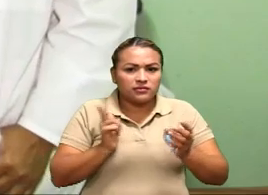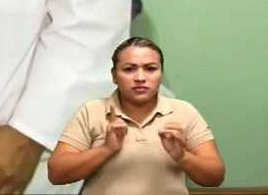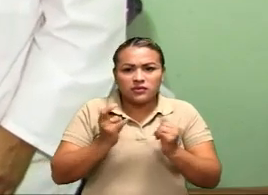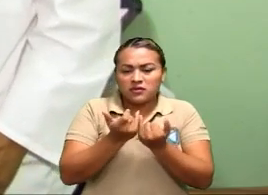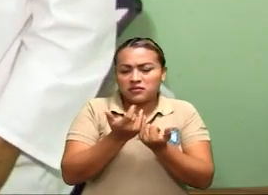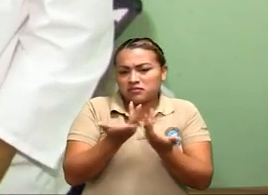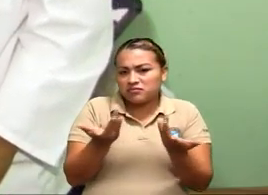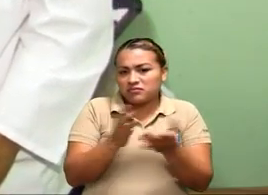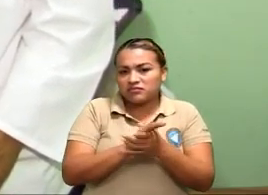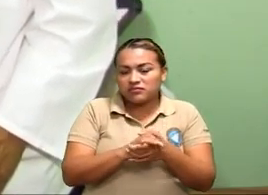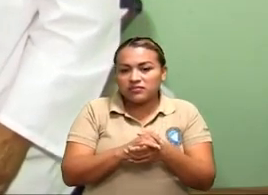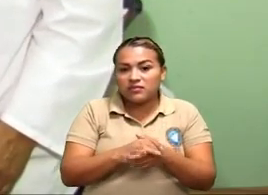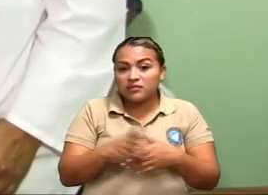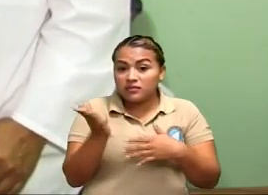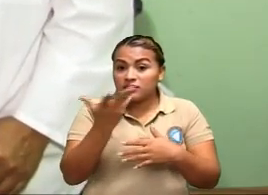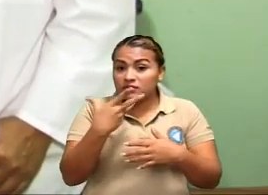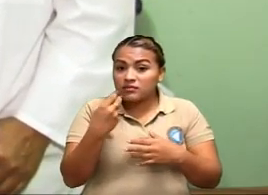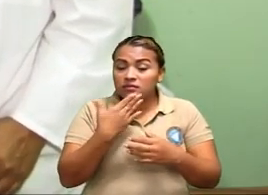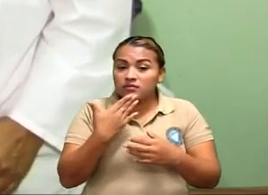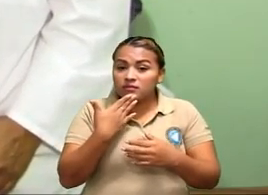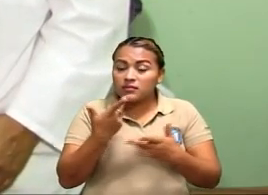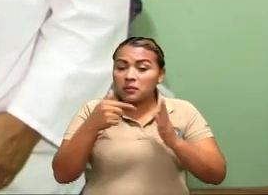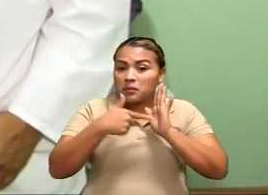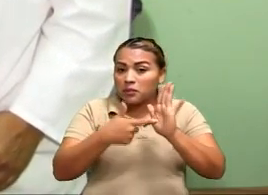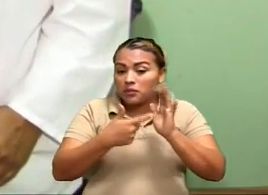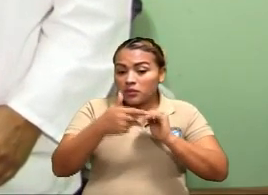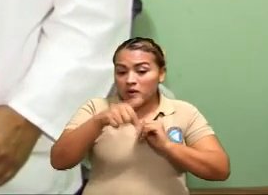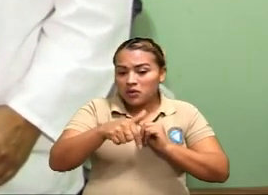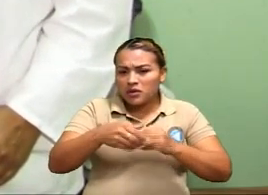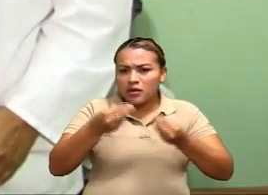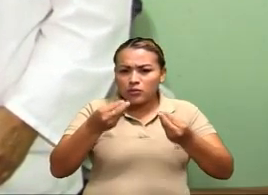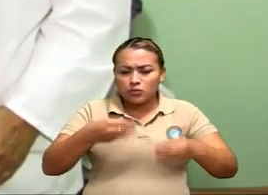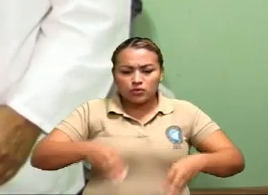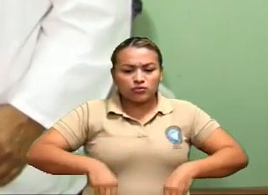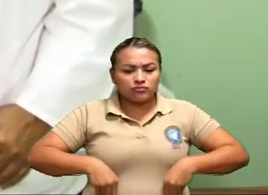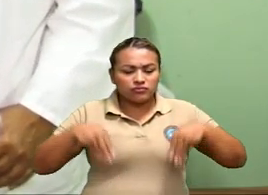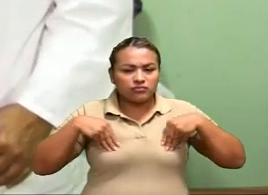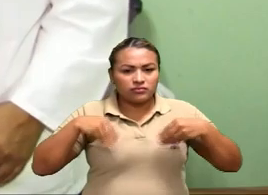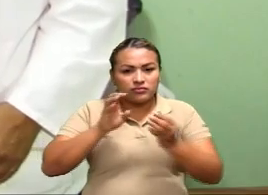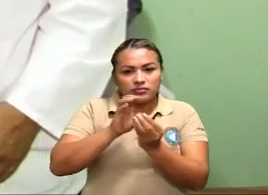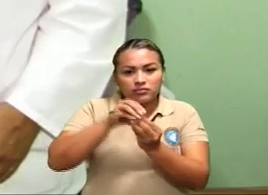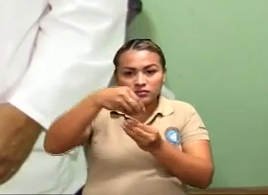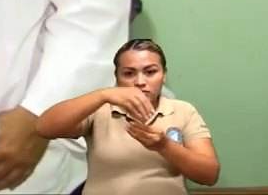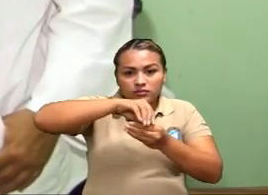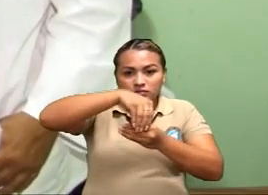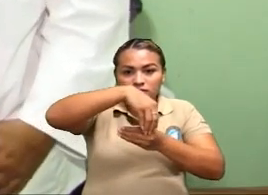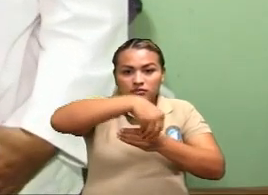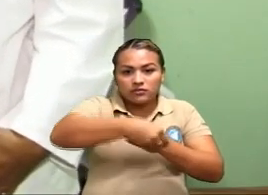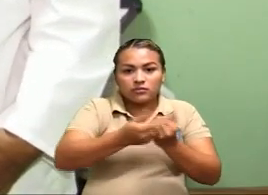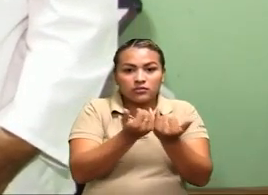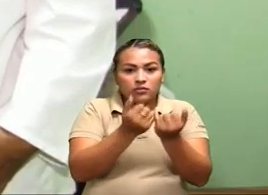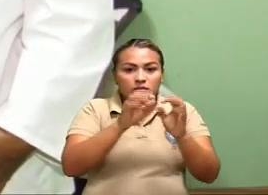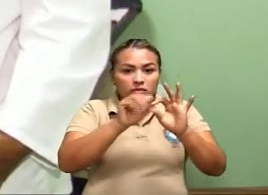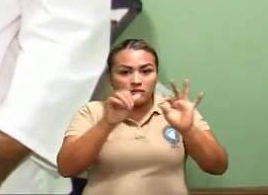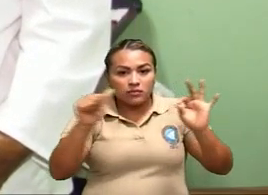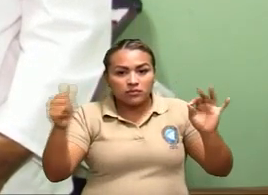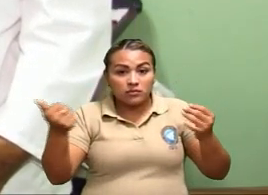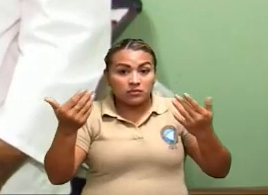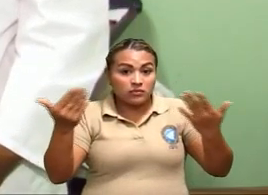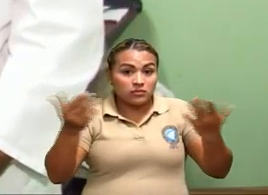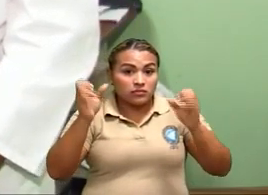no aprovechamos lo que tenemos en nuestro país. Por ejemplo, ahorita está de moda la mandarina. Hay que aprovecharla, hay que hacer juguito de mandarina, hay que